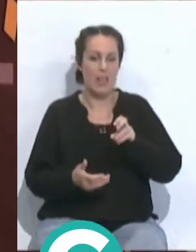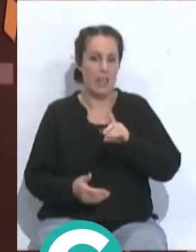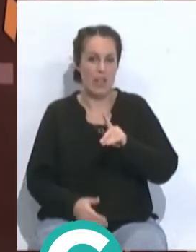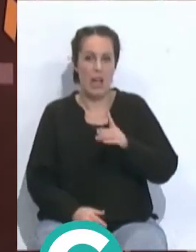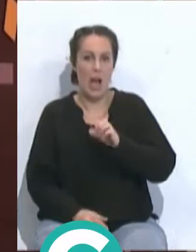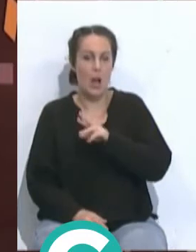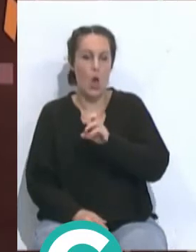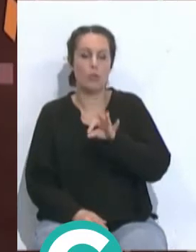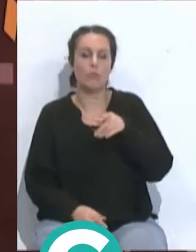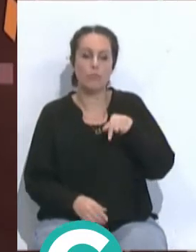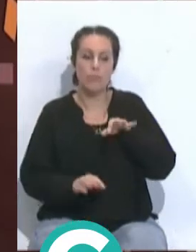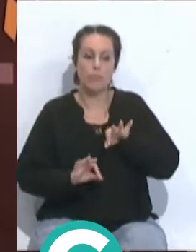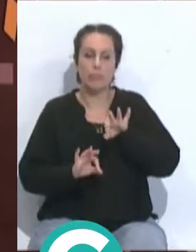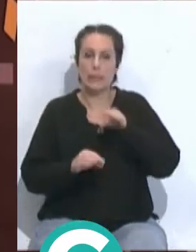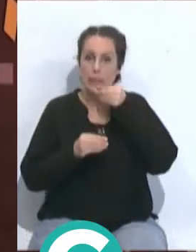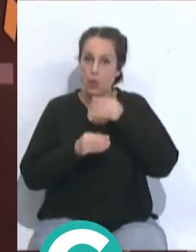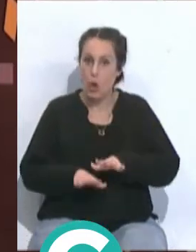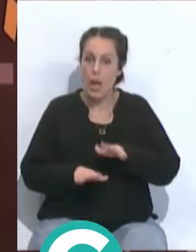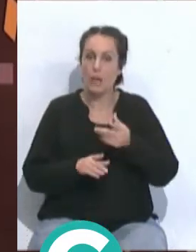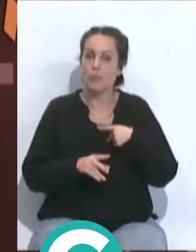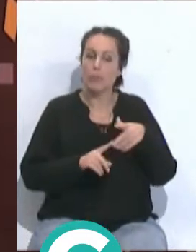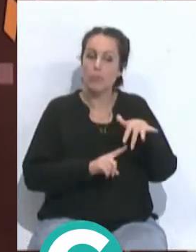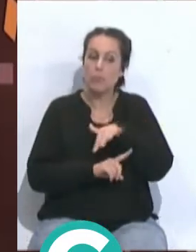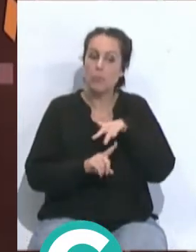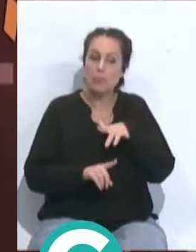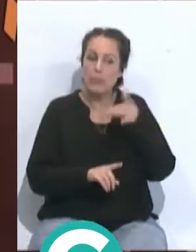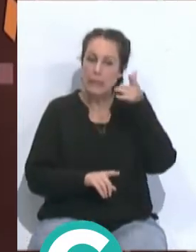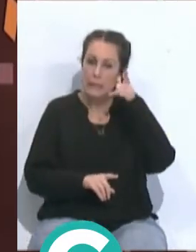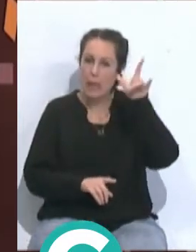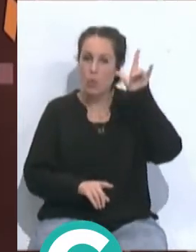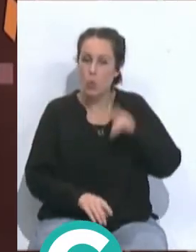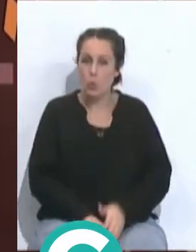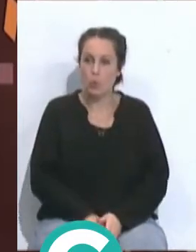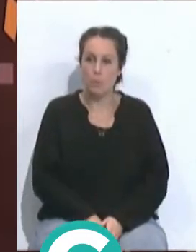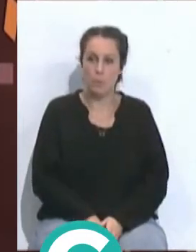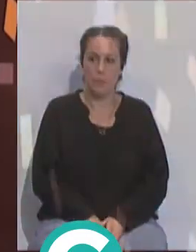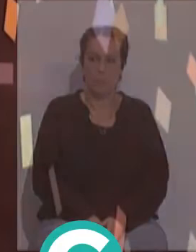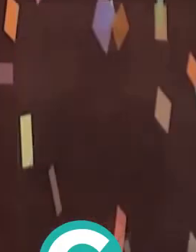nos cuenta esta particular historia en torno a Satanás.